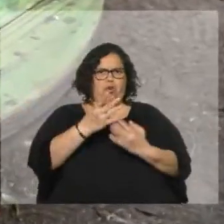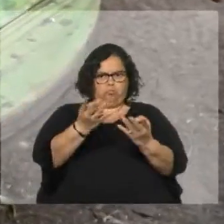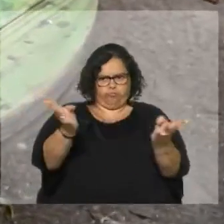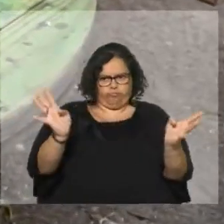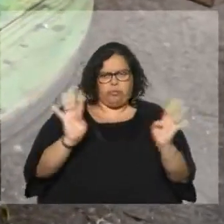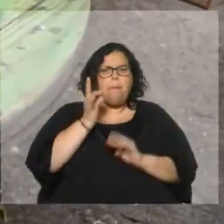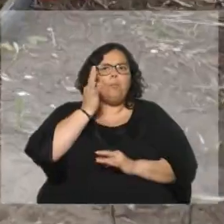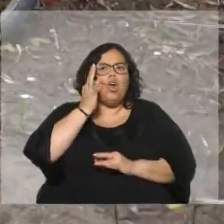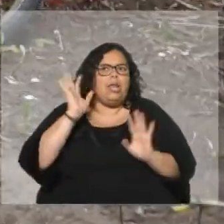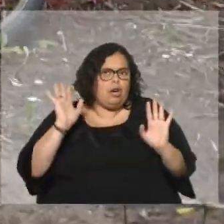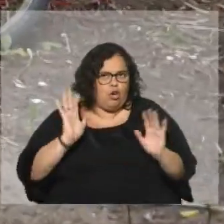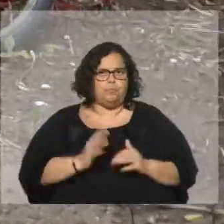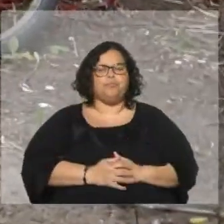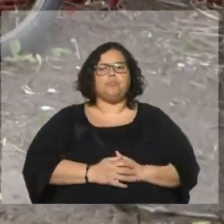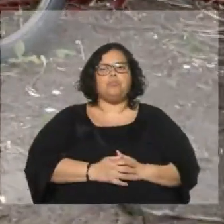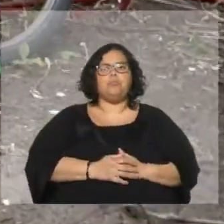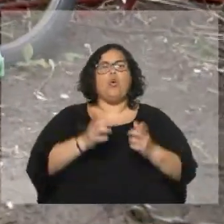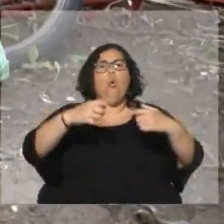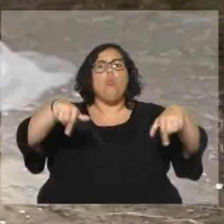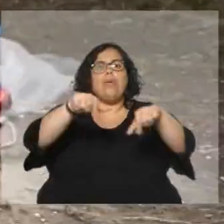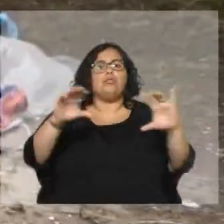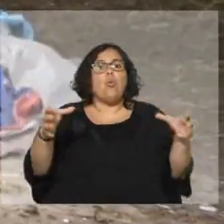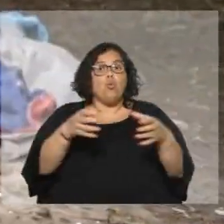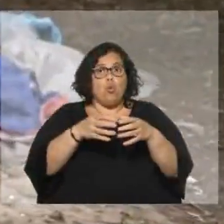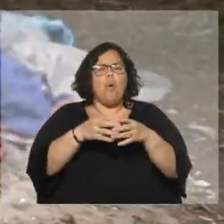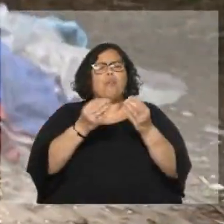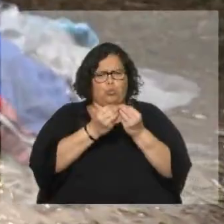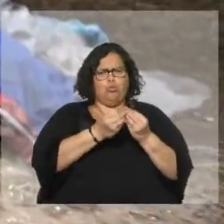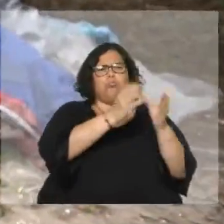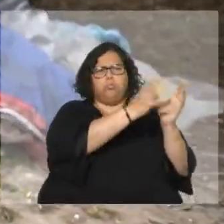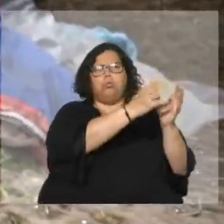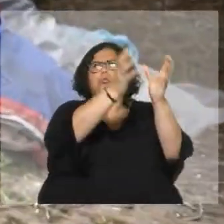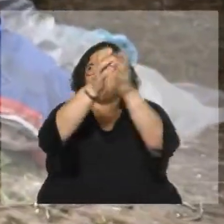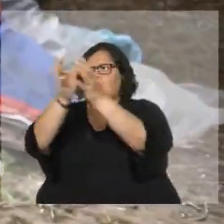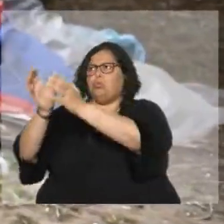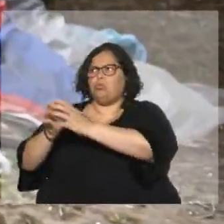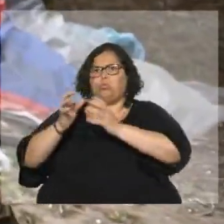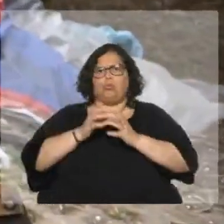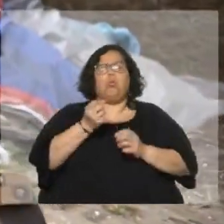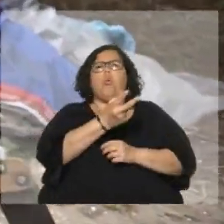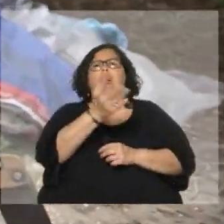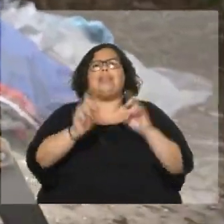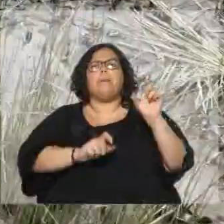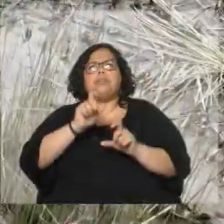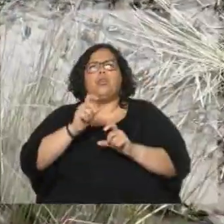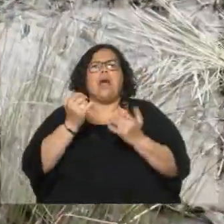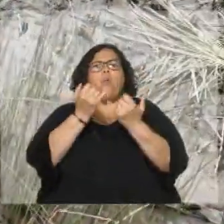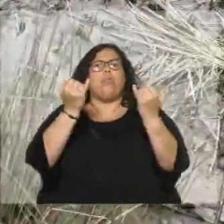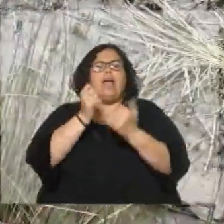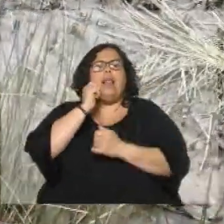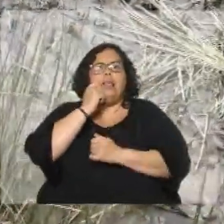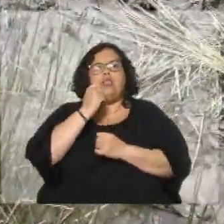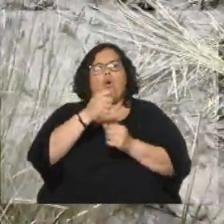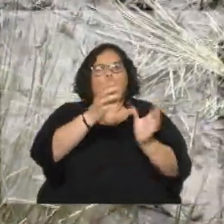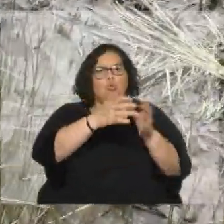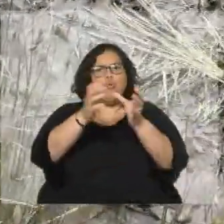Pues. Y ustedes son un grupo, pero hay muchos grupos, ¿no? Hay varios grupos. ¿Cuántos pueden llegar a ver juntando junco en un día bueno? Si un día bueno, si hay